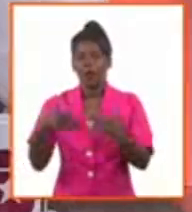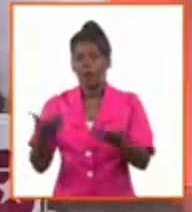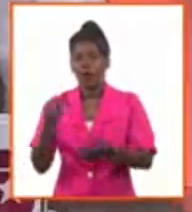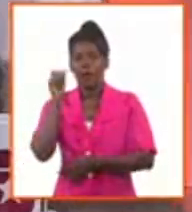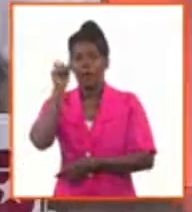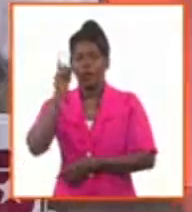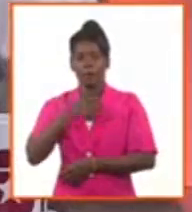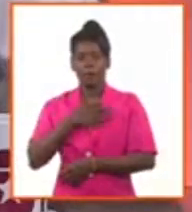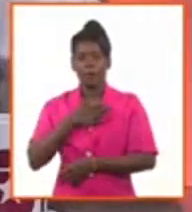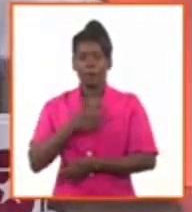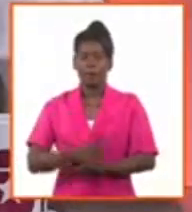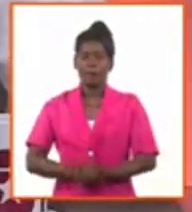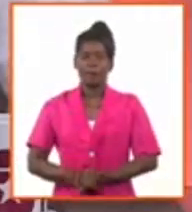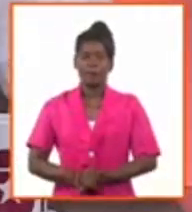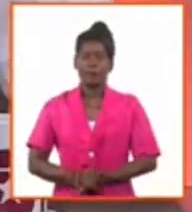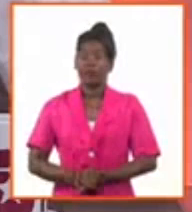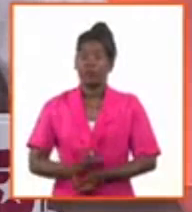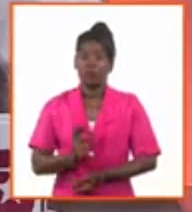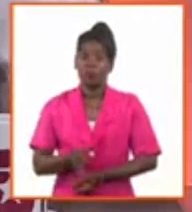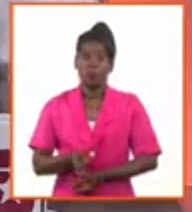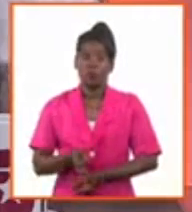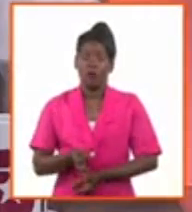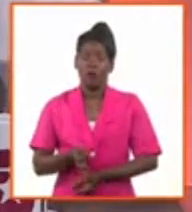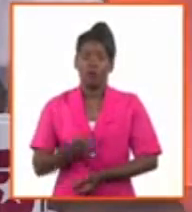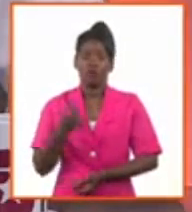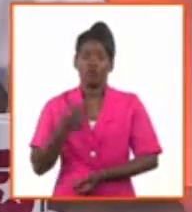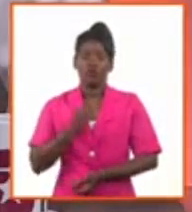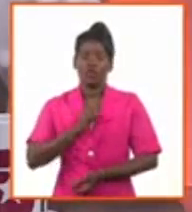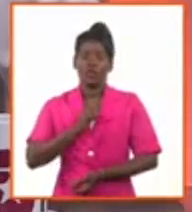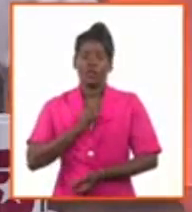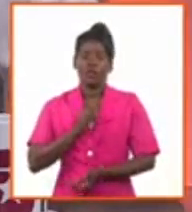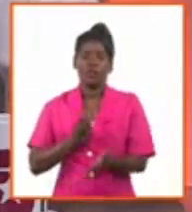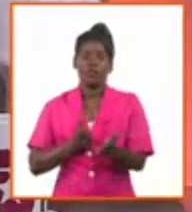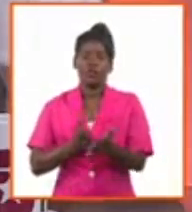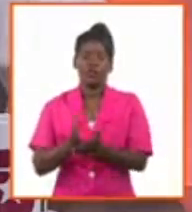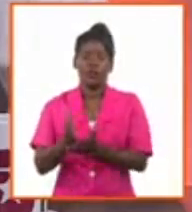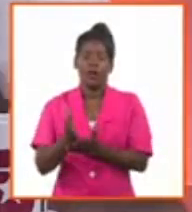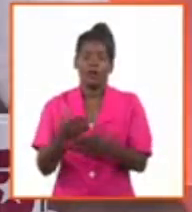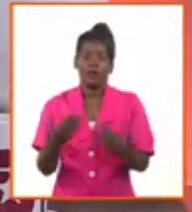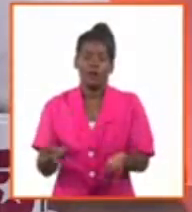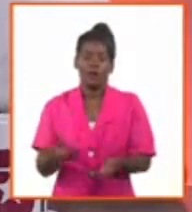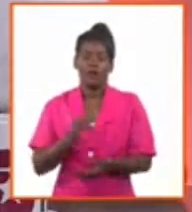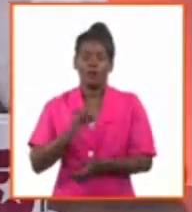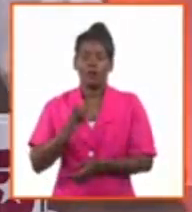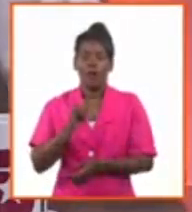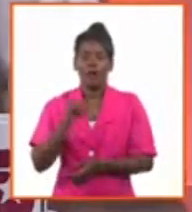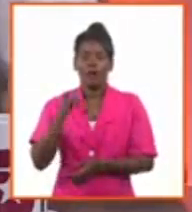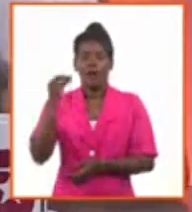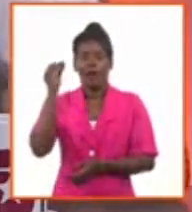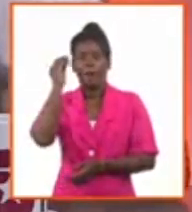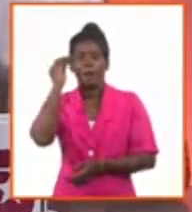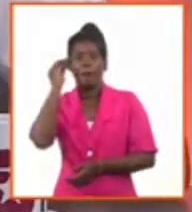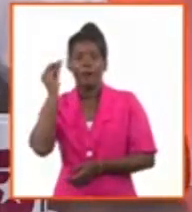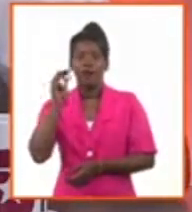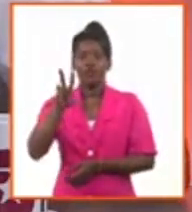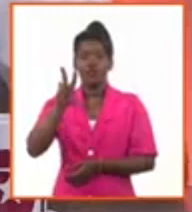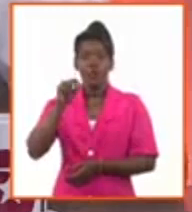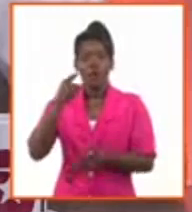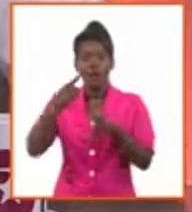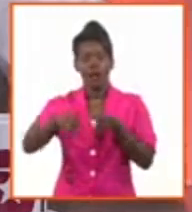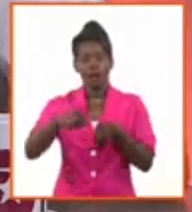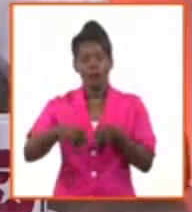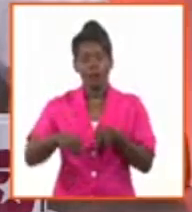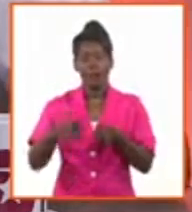Ciencias Médicas? Sigue siendo una preocupación sistemática de la FEU en ganar identificación con sus miembros. El diálogo entre las direcciones de la